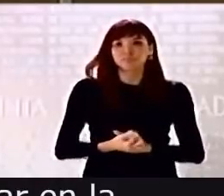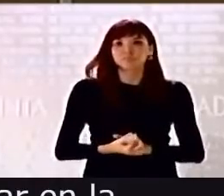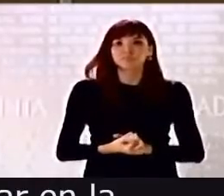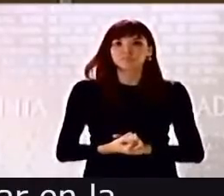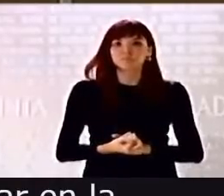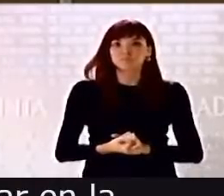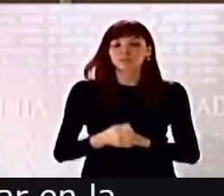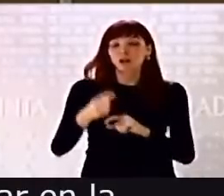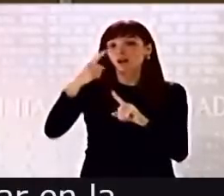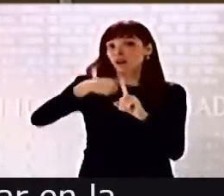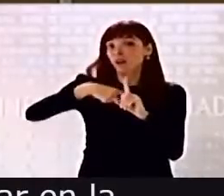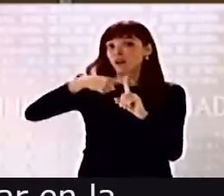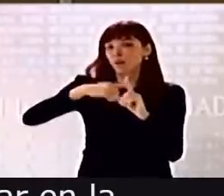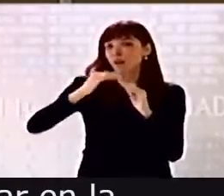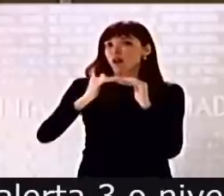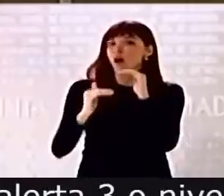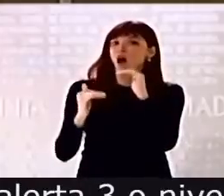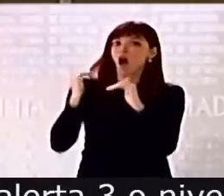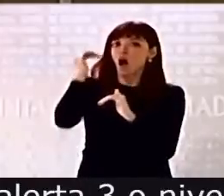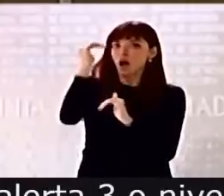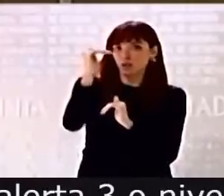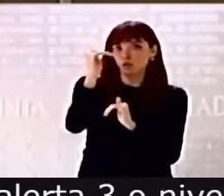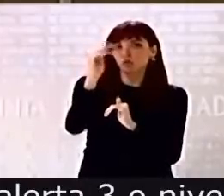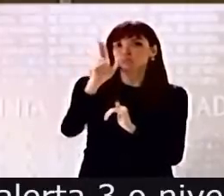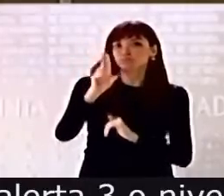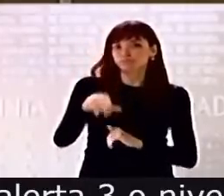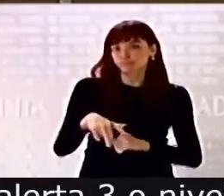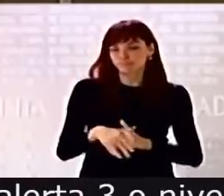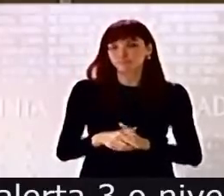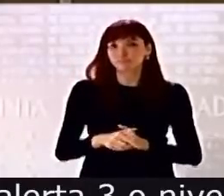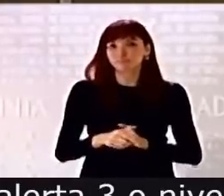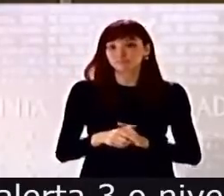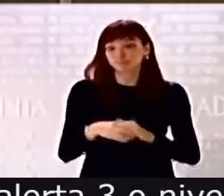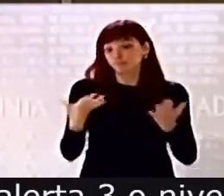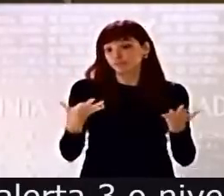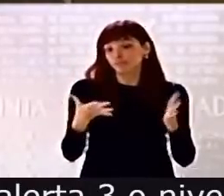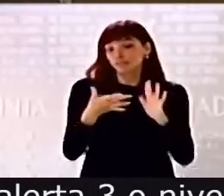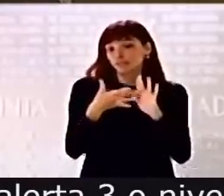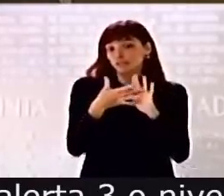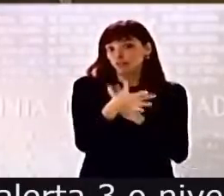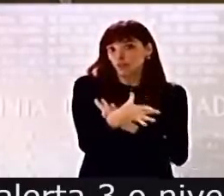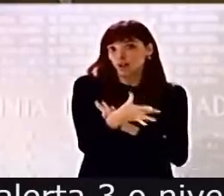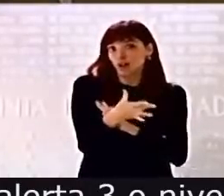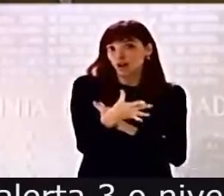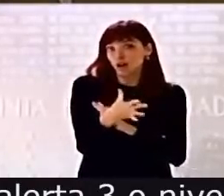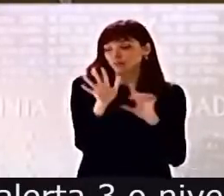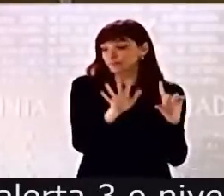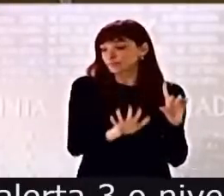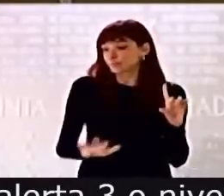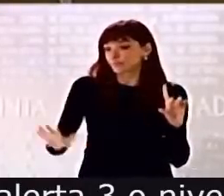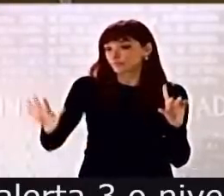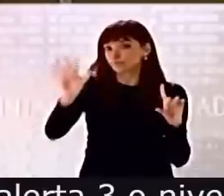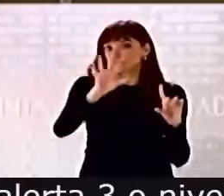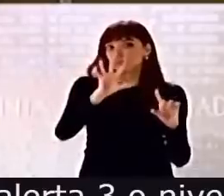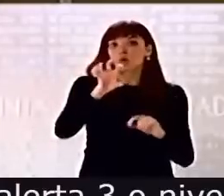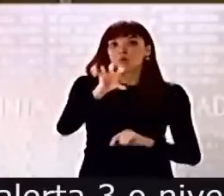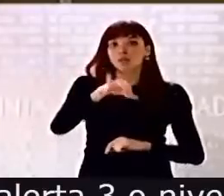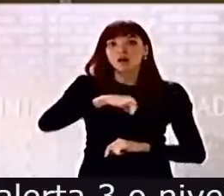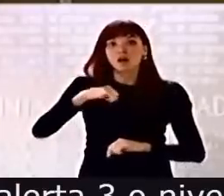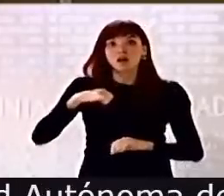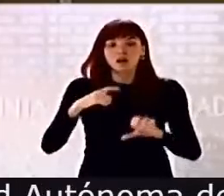o nivel de alerta alto y, por lo tanto, en toda la Comunidad Autónoma de